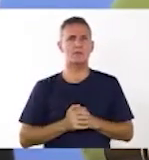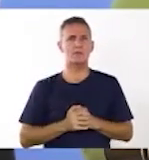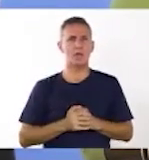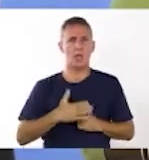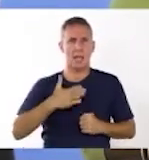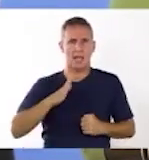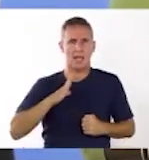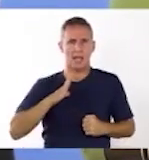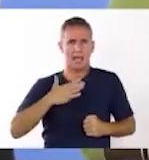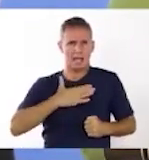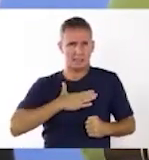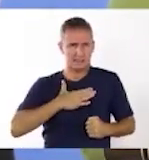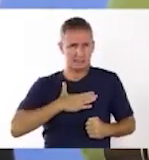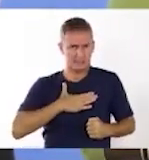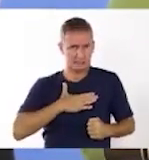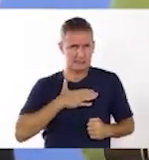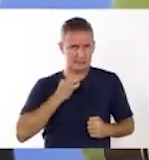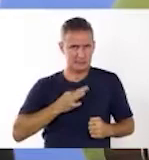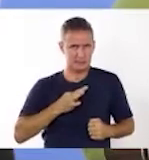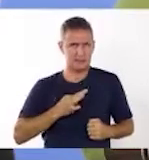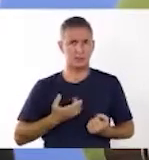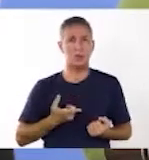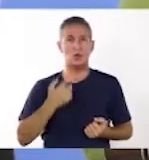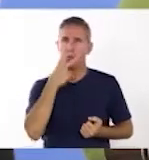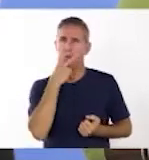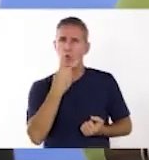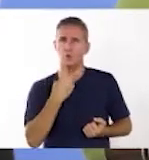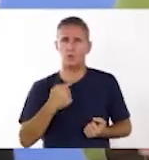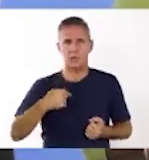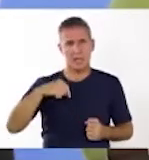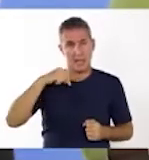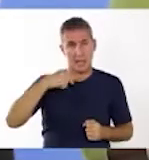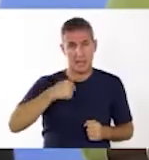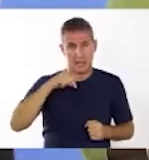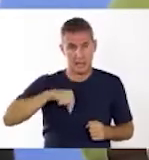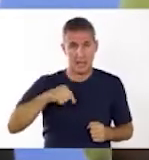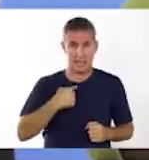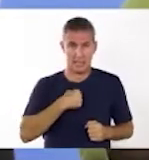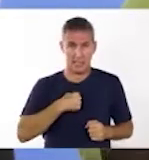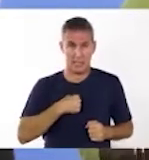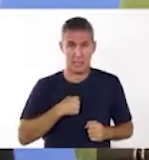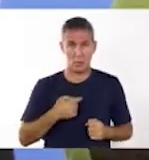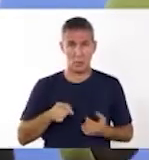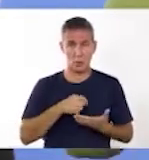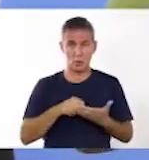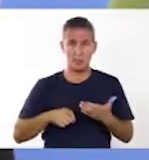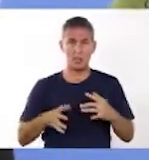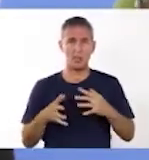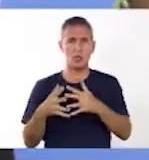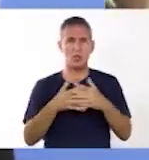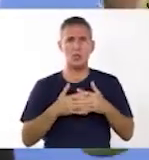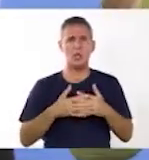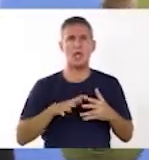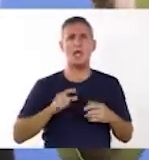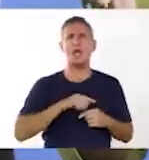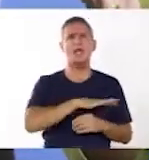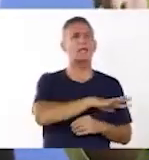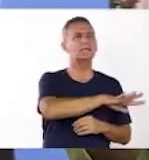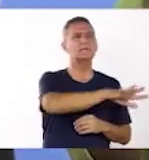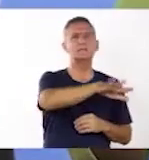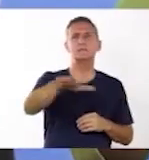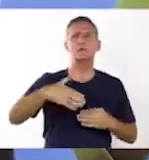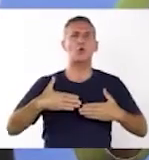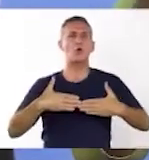individual en sí mismo. Pero como ustedes ven aquí, el yo de Whitman es de